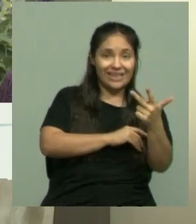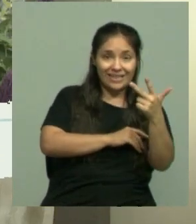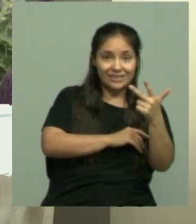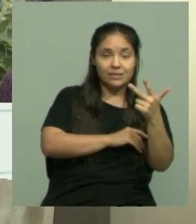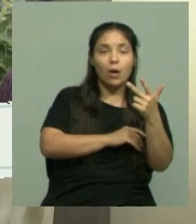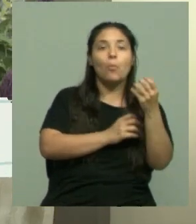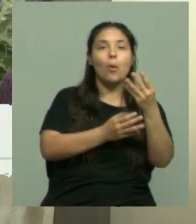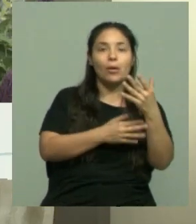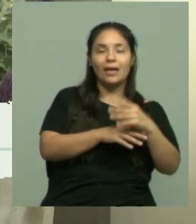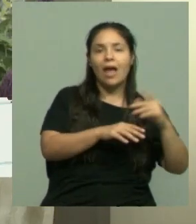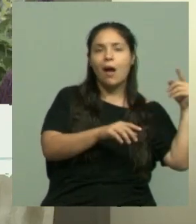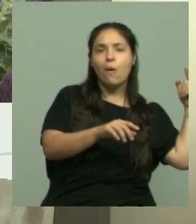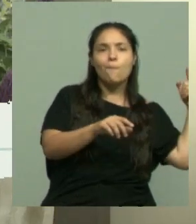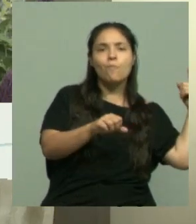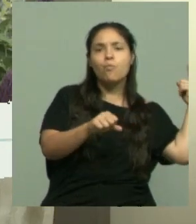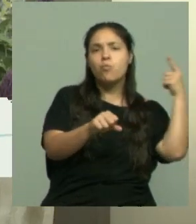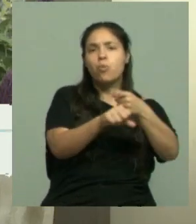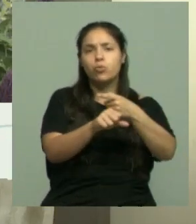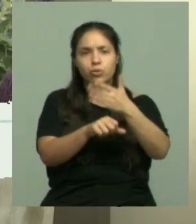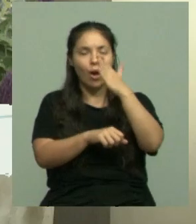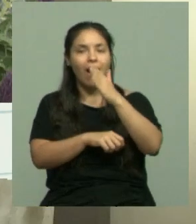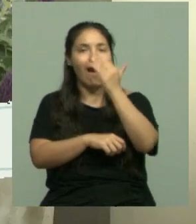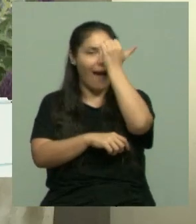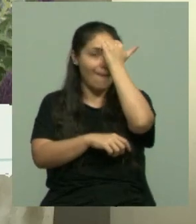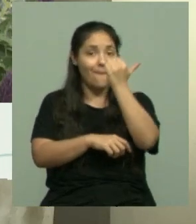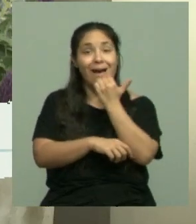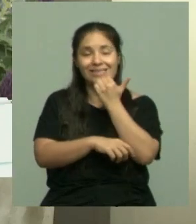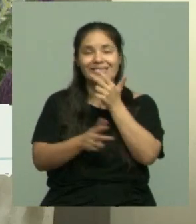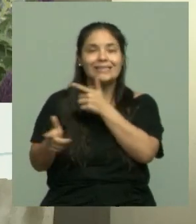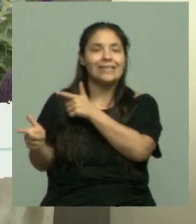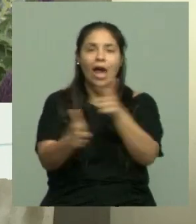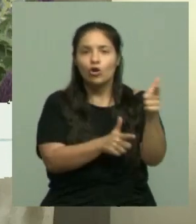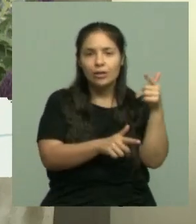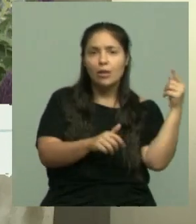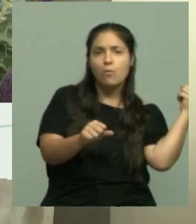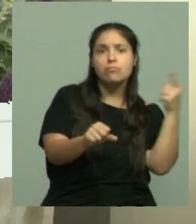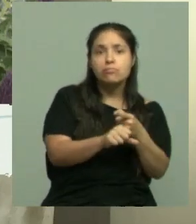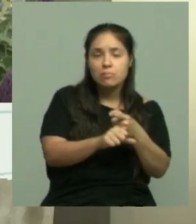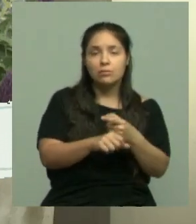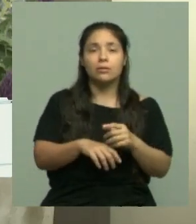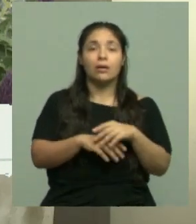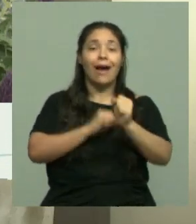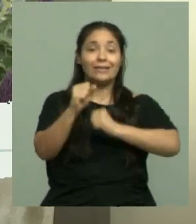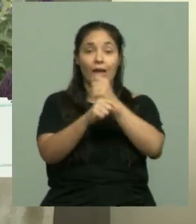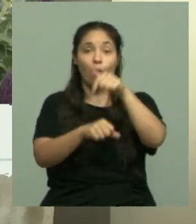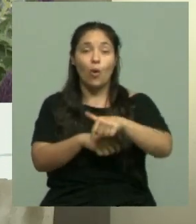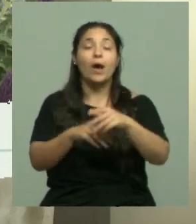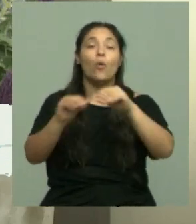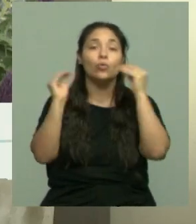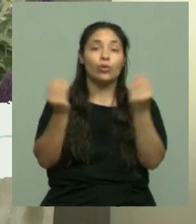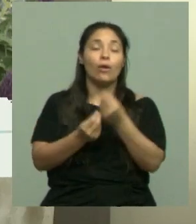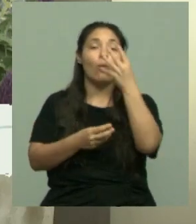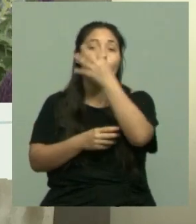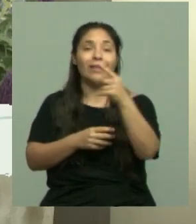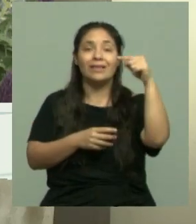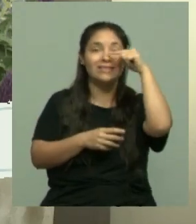de un ataque de Hamás, un ataque terrorista. Se hablaba de unos 47.000 civiles, ¿no?, que han